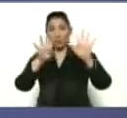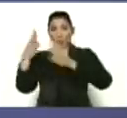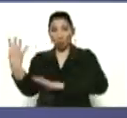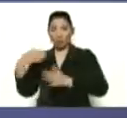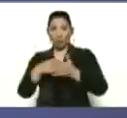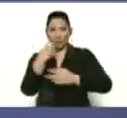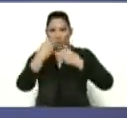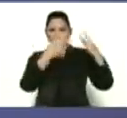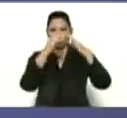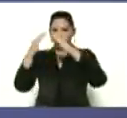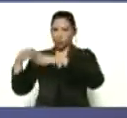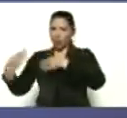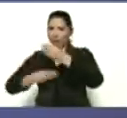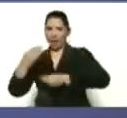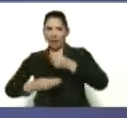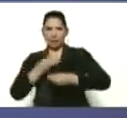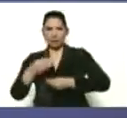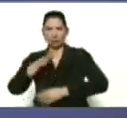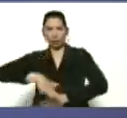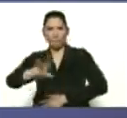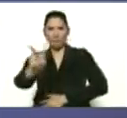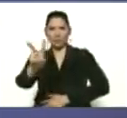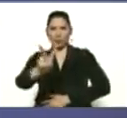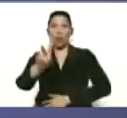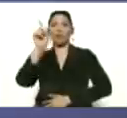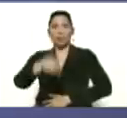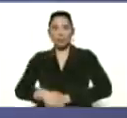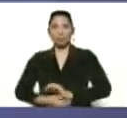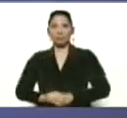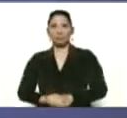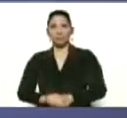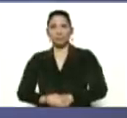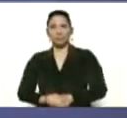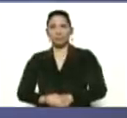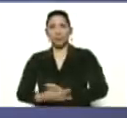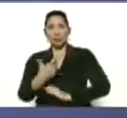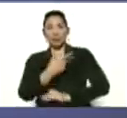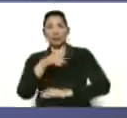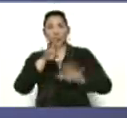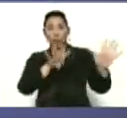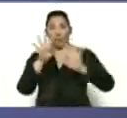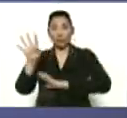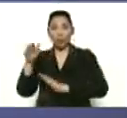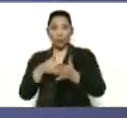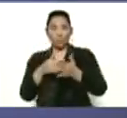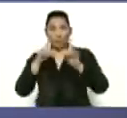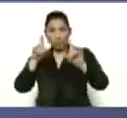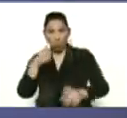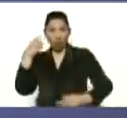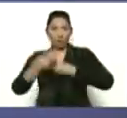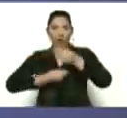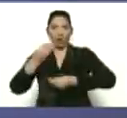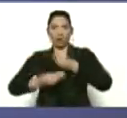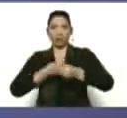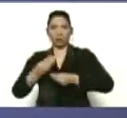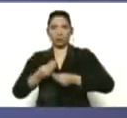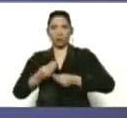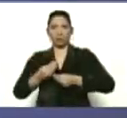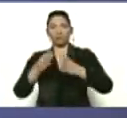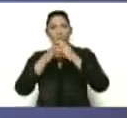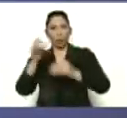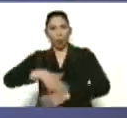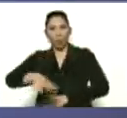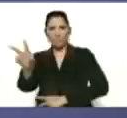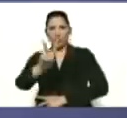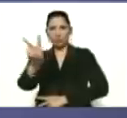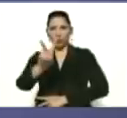a casa que se realizan en todo el país, así como también más de 394.000 pruebas que se han dado en todo el